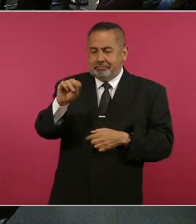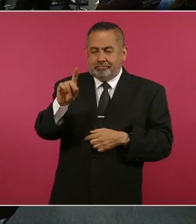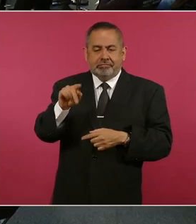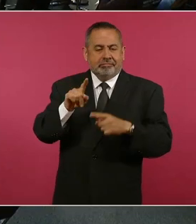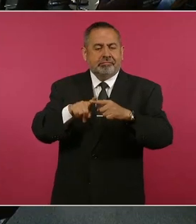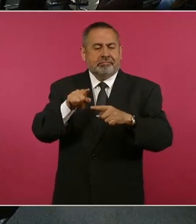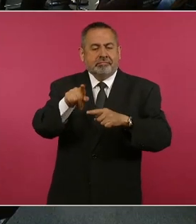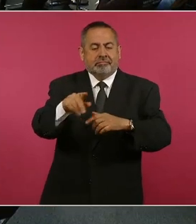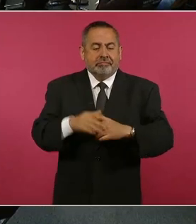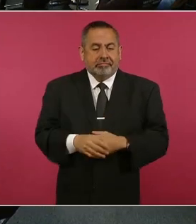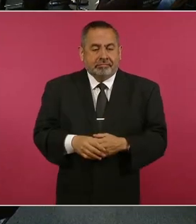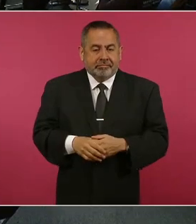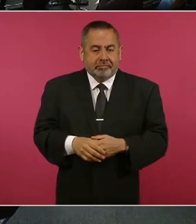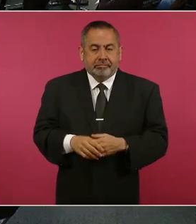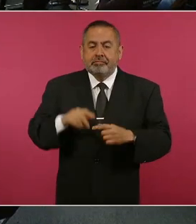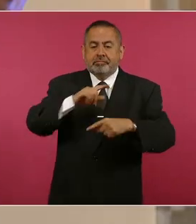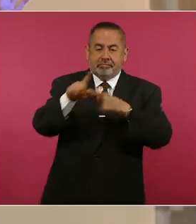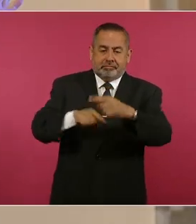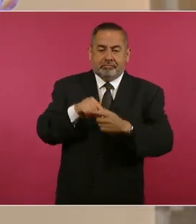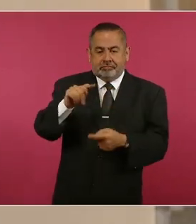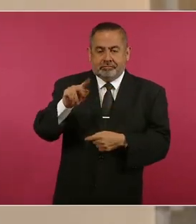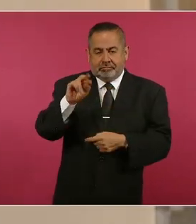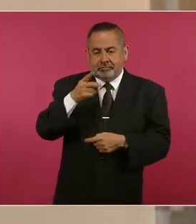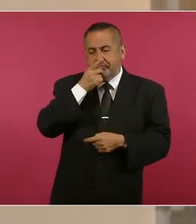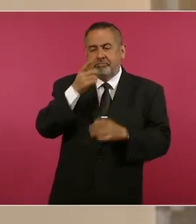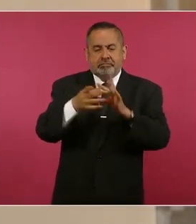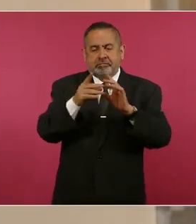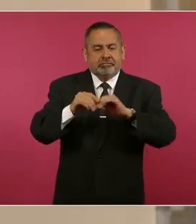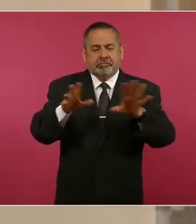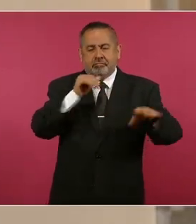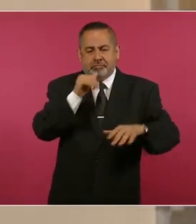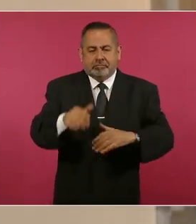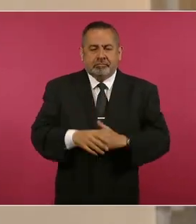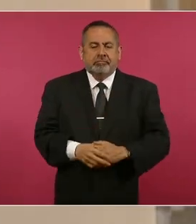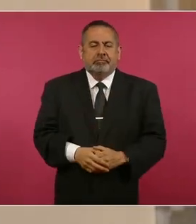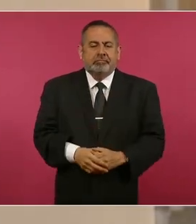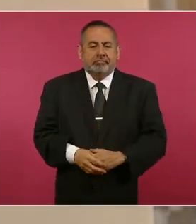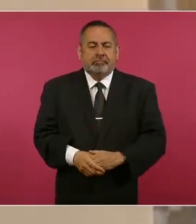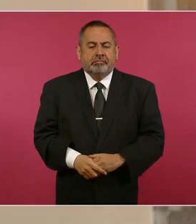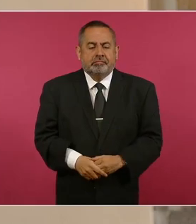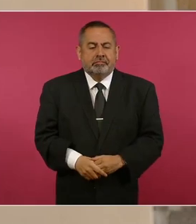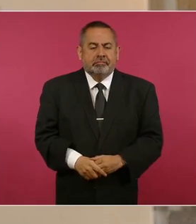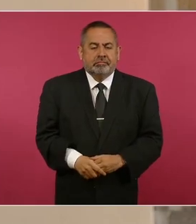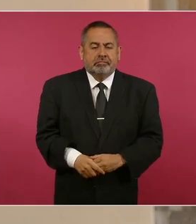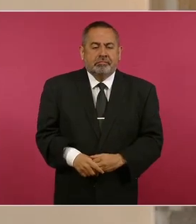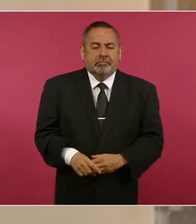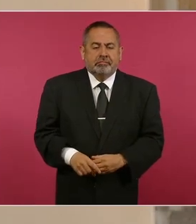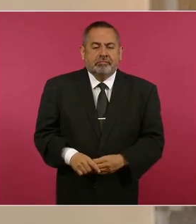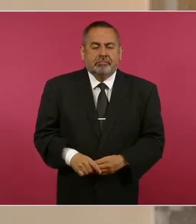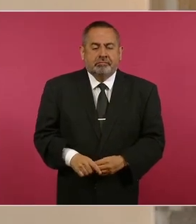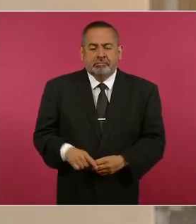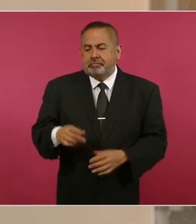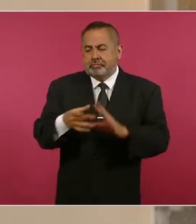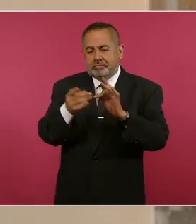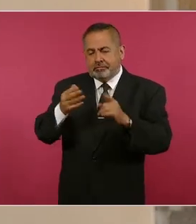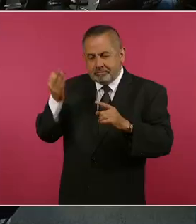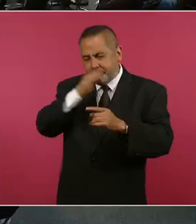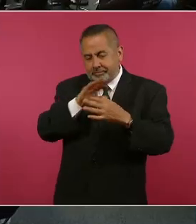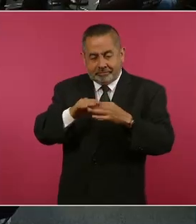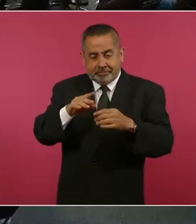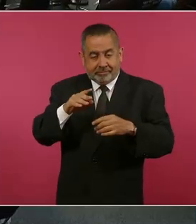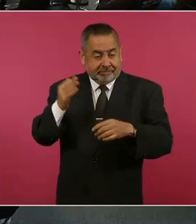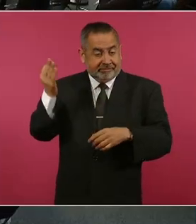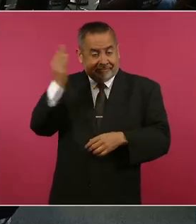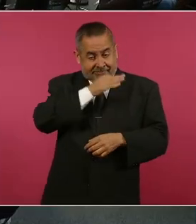esta es la nota de Telemundo desmintiendo que ellos no publicaron, sí, pero esta información. ¿Por qué no pones lo que decían? La nota, la falsa. La falsa. Fíjense la